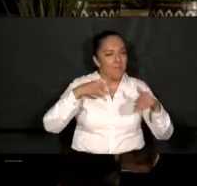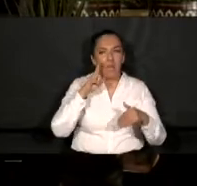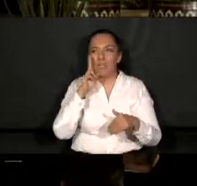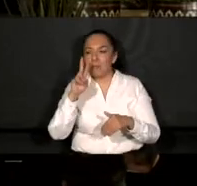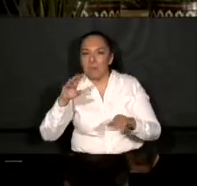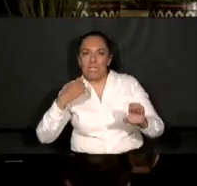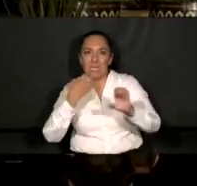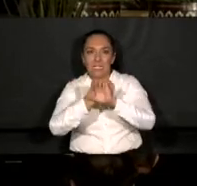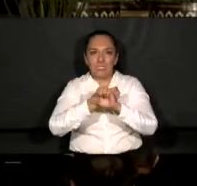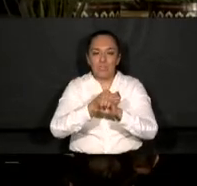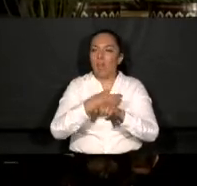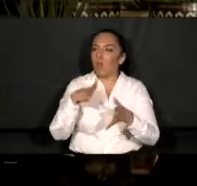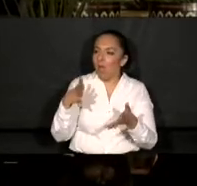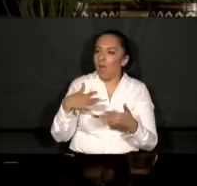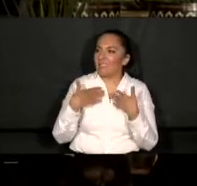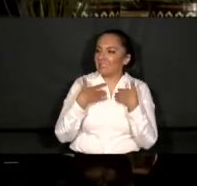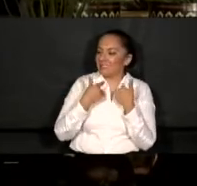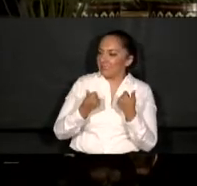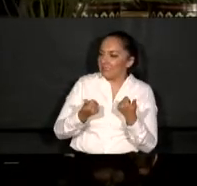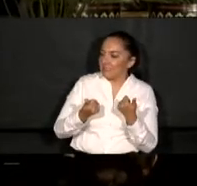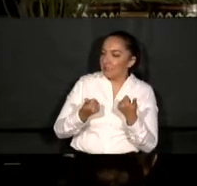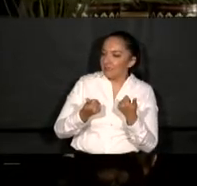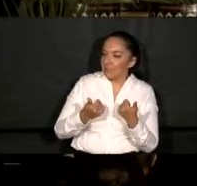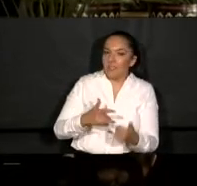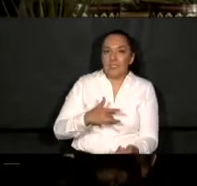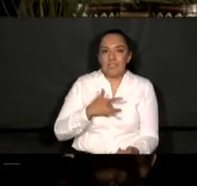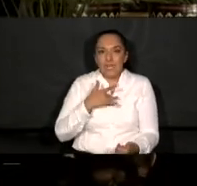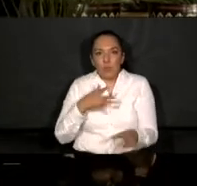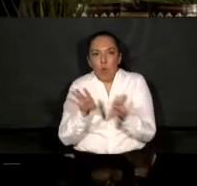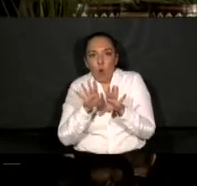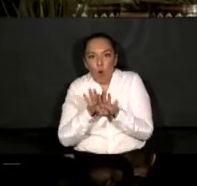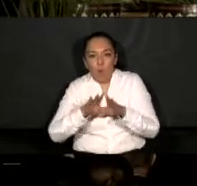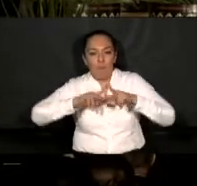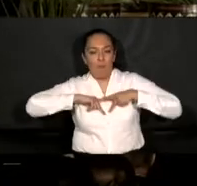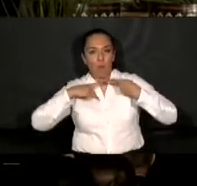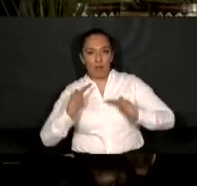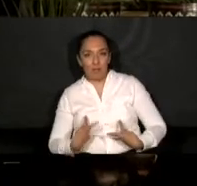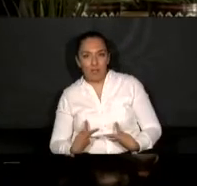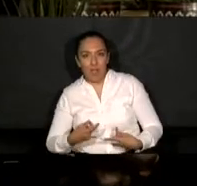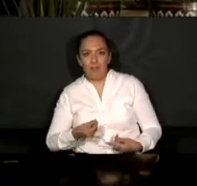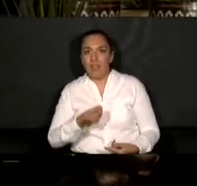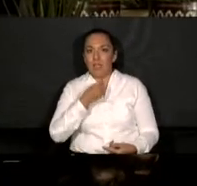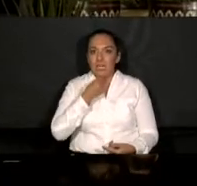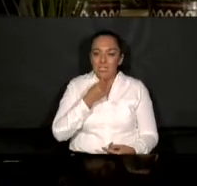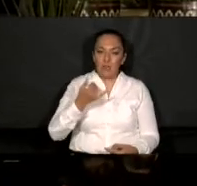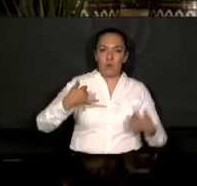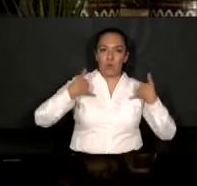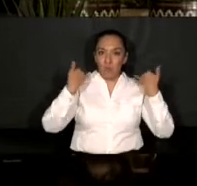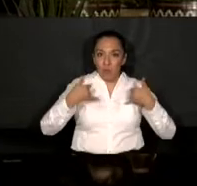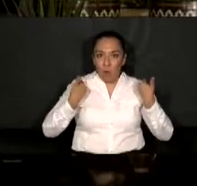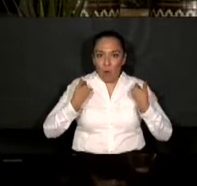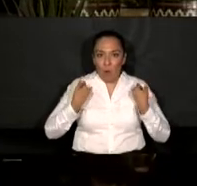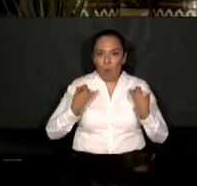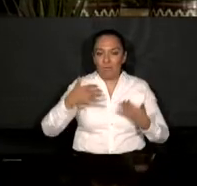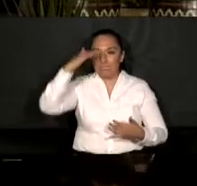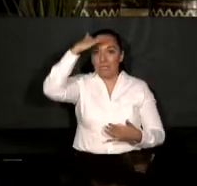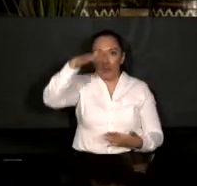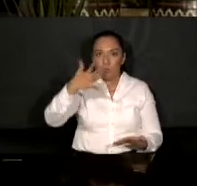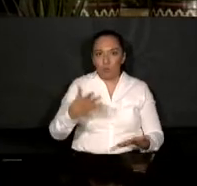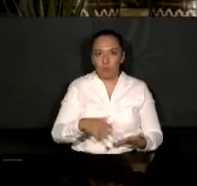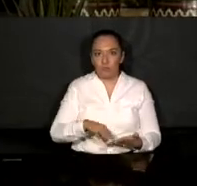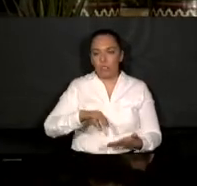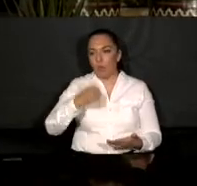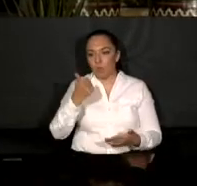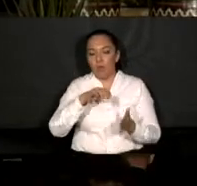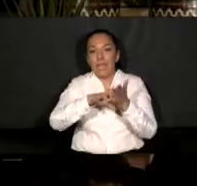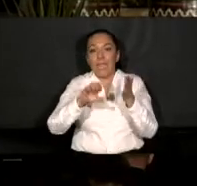necesidades y dolencias de los chihuahuenses de todas las edades y en todas las circunstancias. Aquel ejemplo de Martín, un hombre